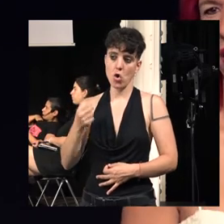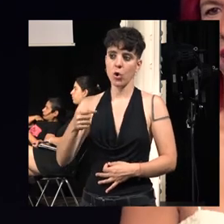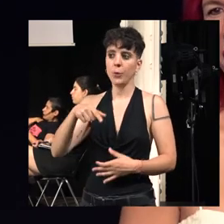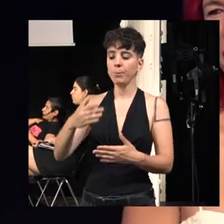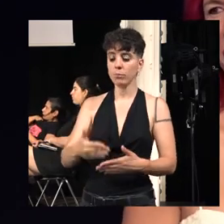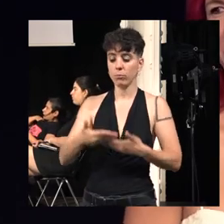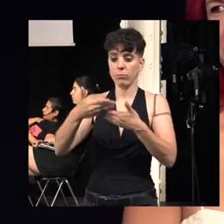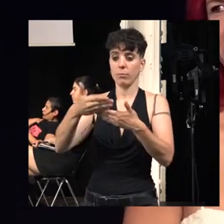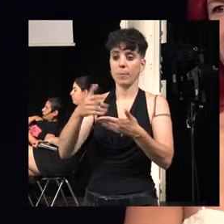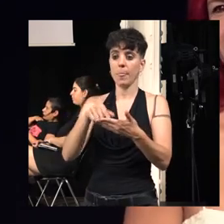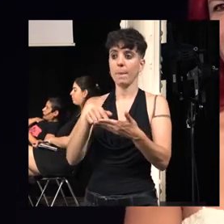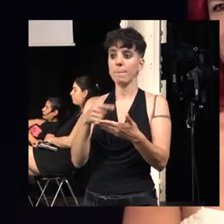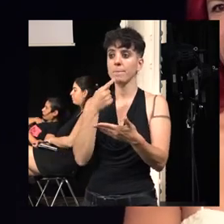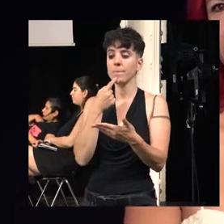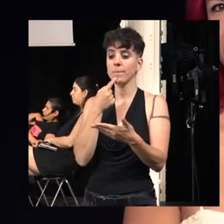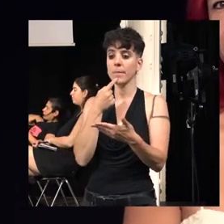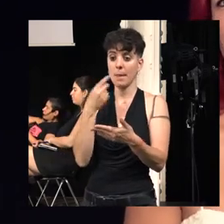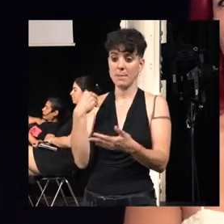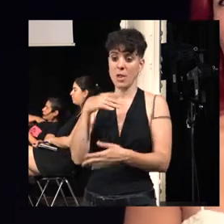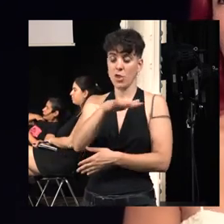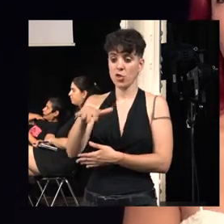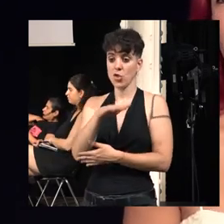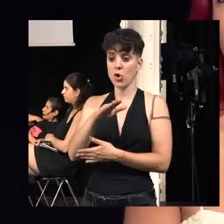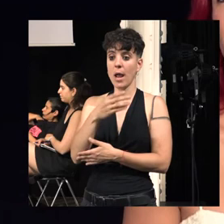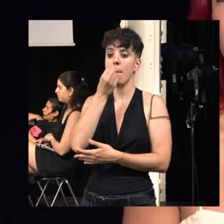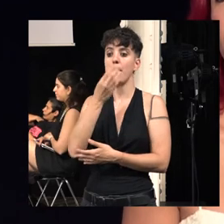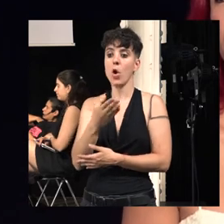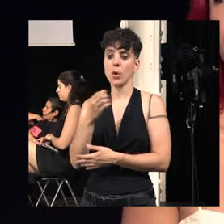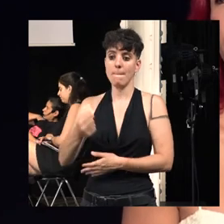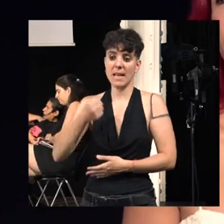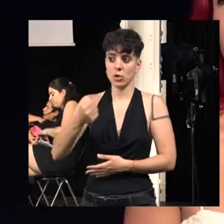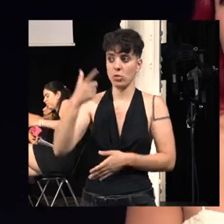compañero, porque en el Bon Pastor, que está por aquí cerca,